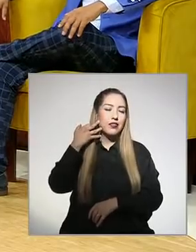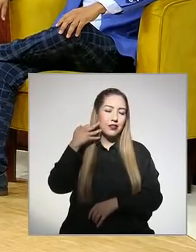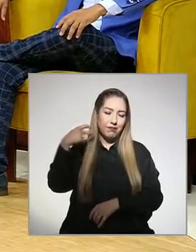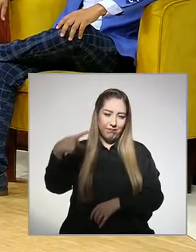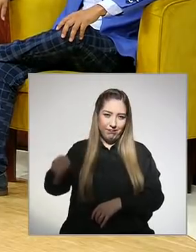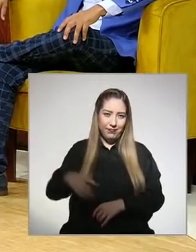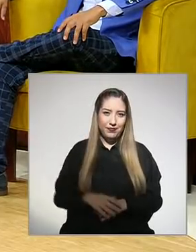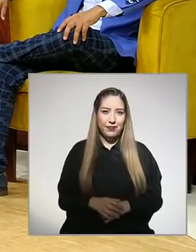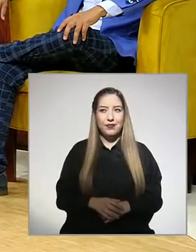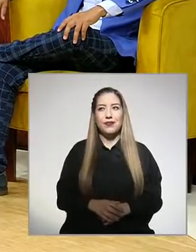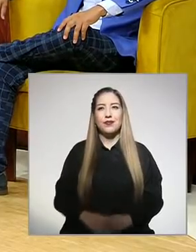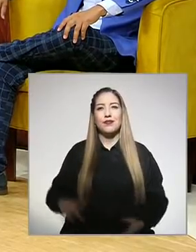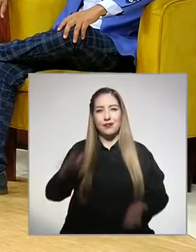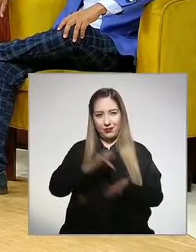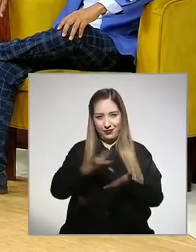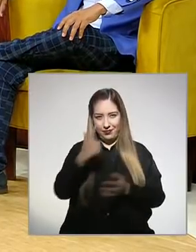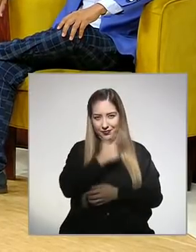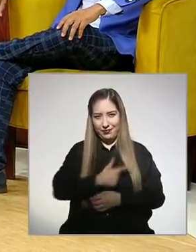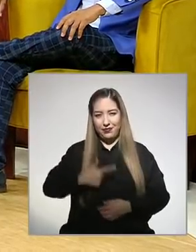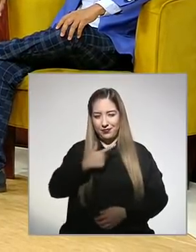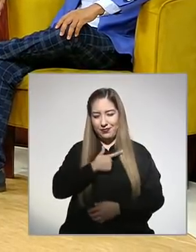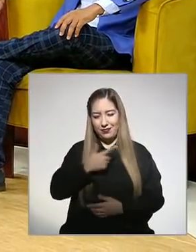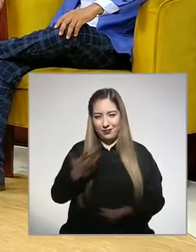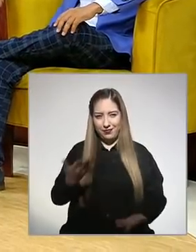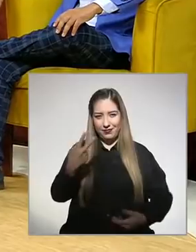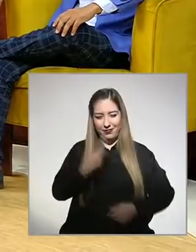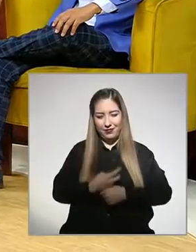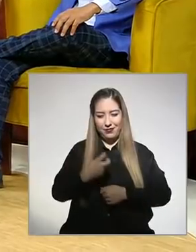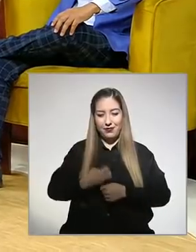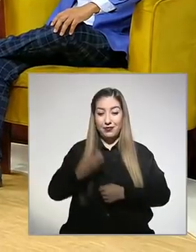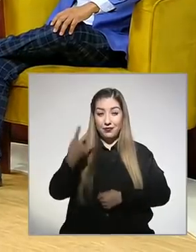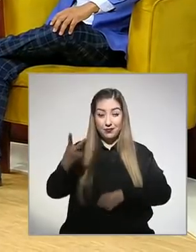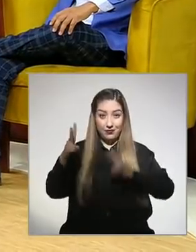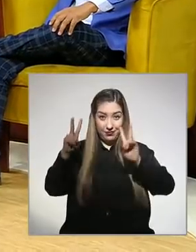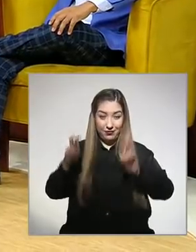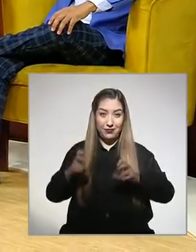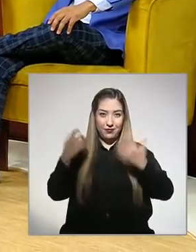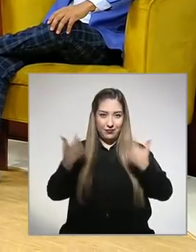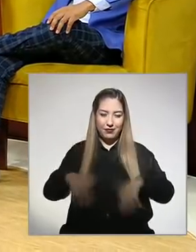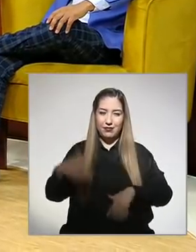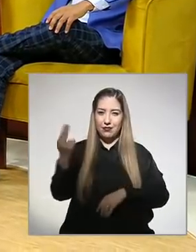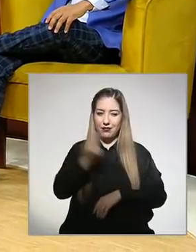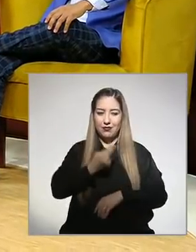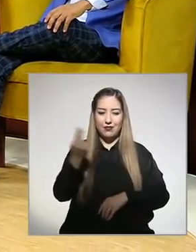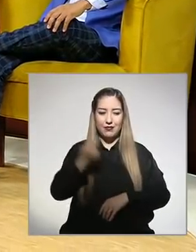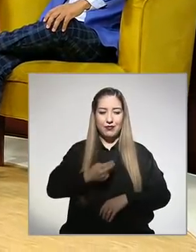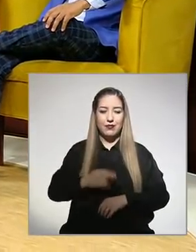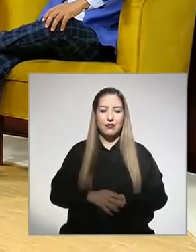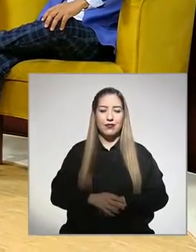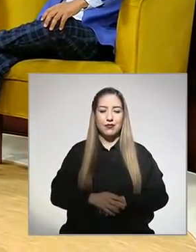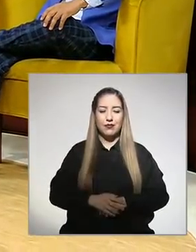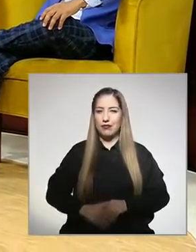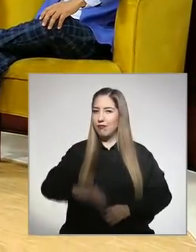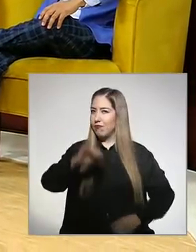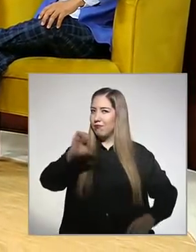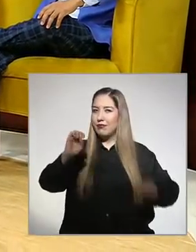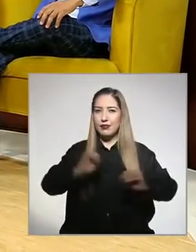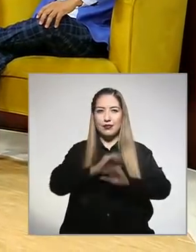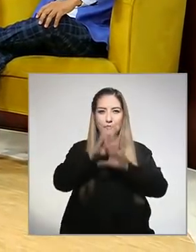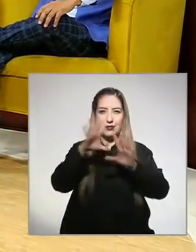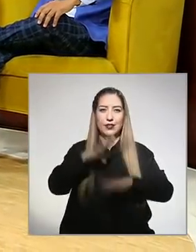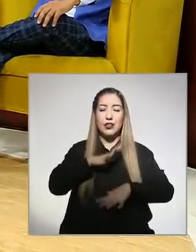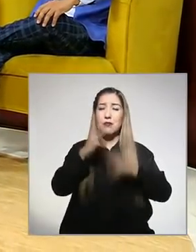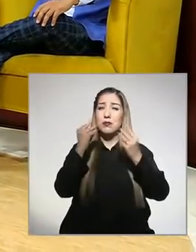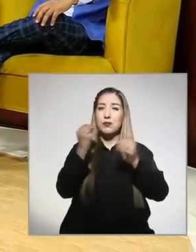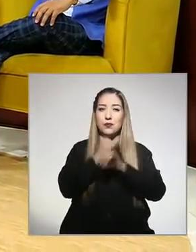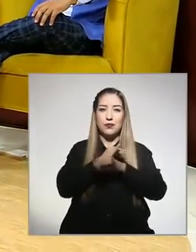Un gusto estar aquí y conversar sobre este tema que es necesario y urgente. ¿no? Y seguramente hay mucha información sobre la